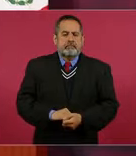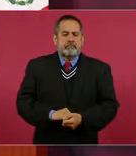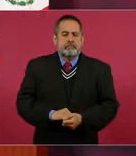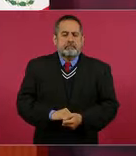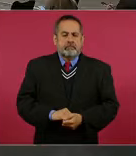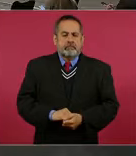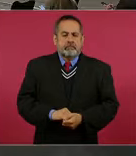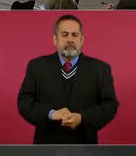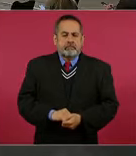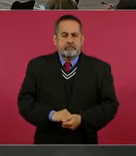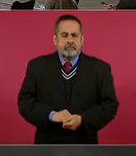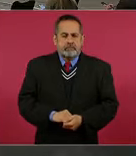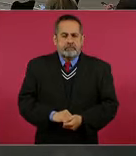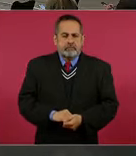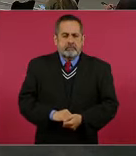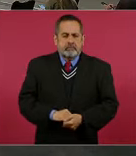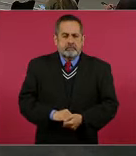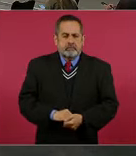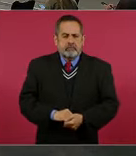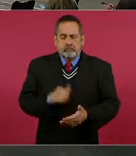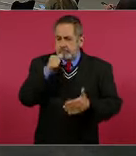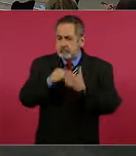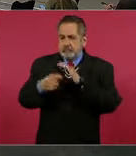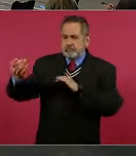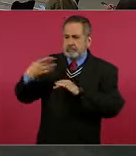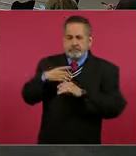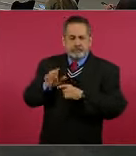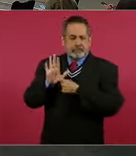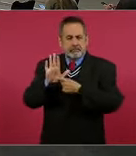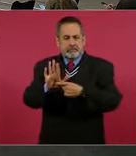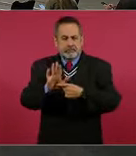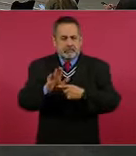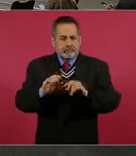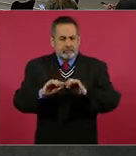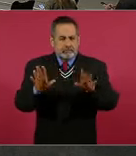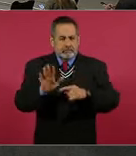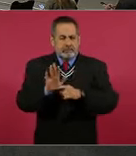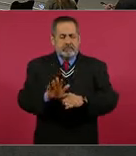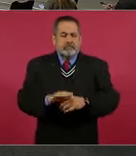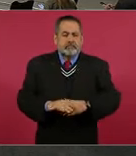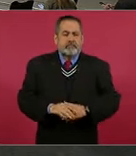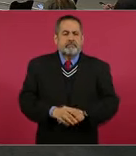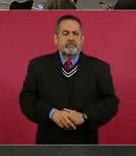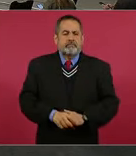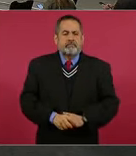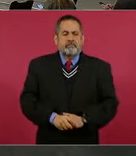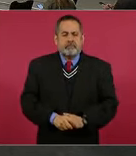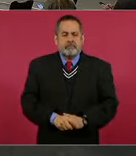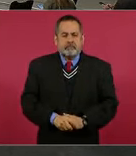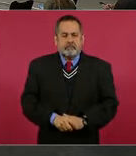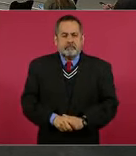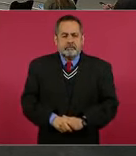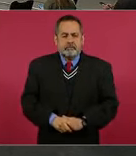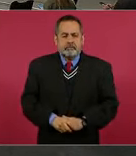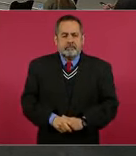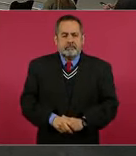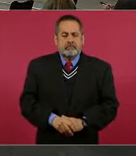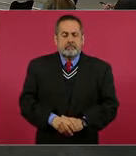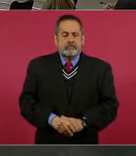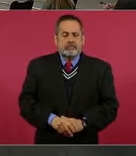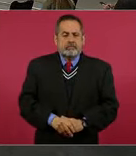A ver, que manden la carta. Habla sobre lo que ayer pasó con el gobierno de agua de